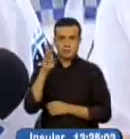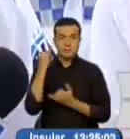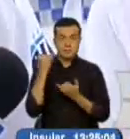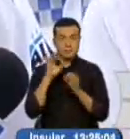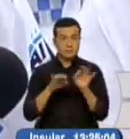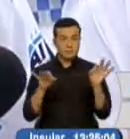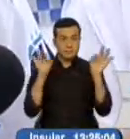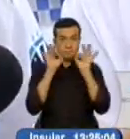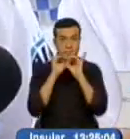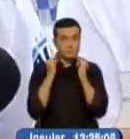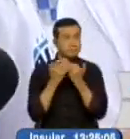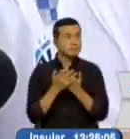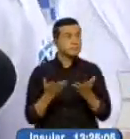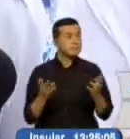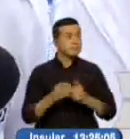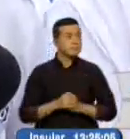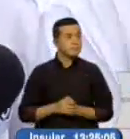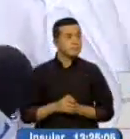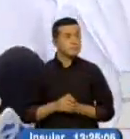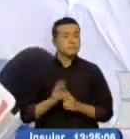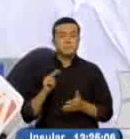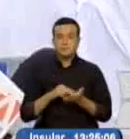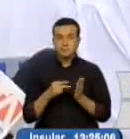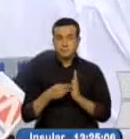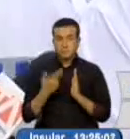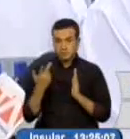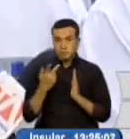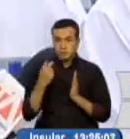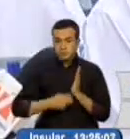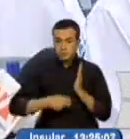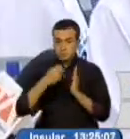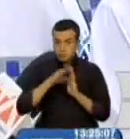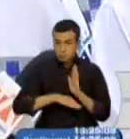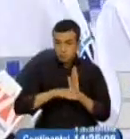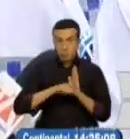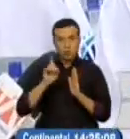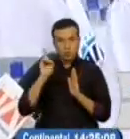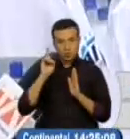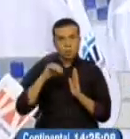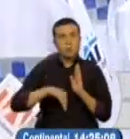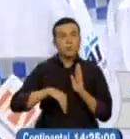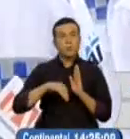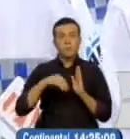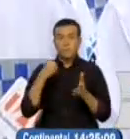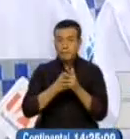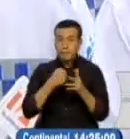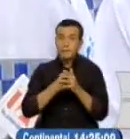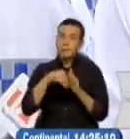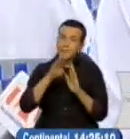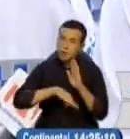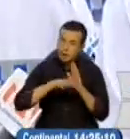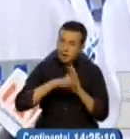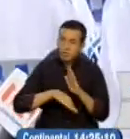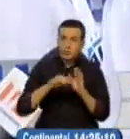primordial es no solamente una reducción de multas, sino que hay menos siniestros.